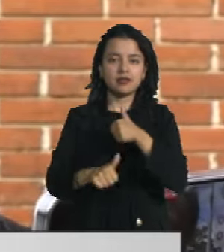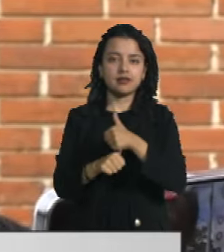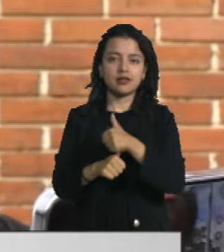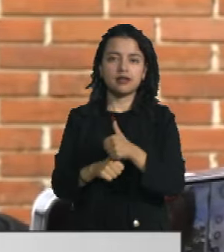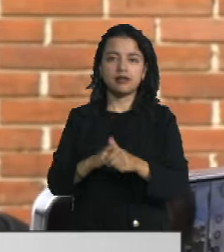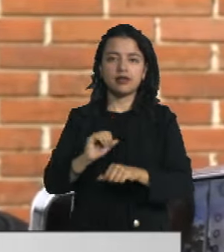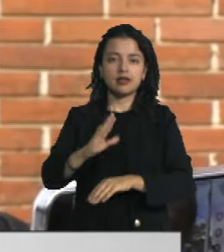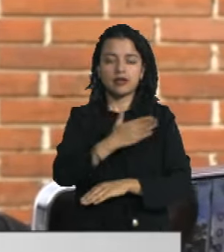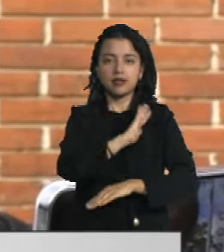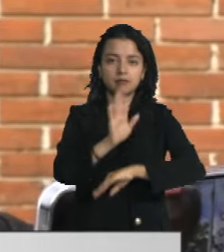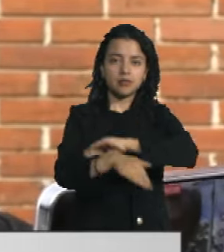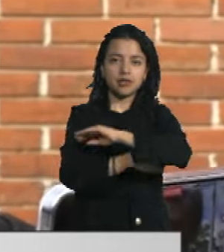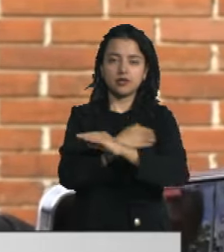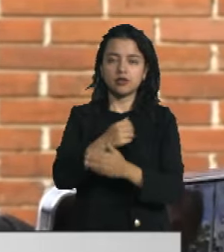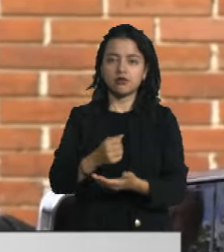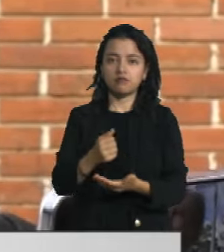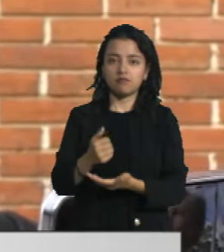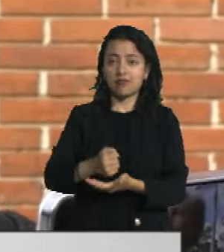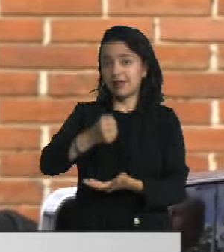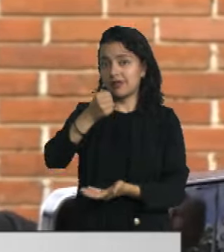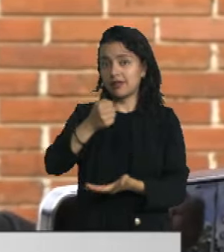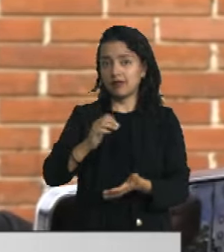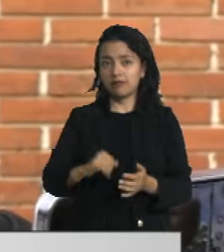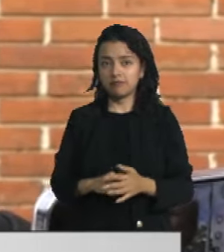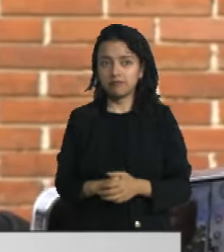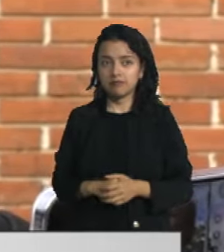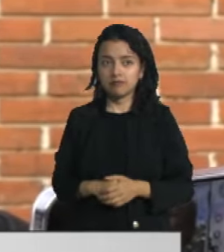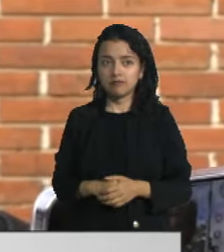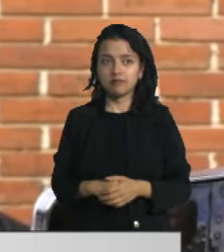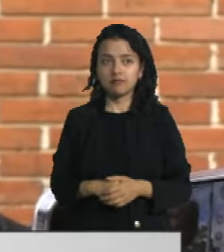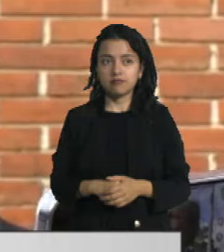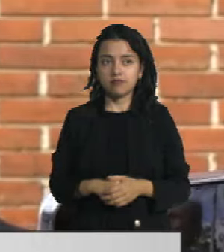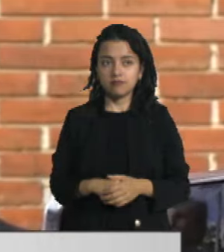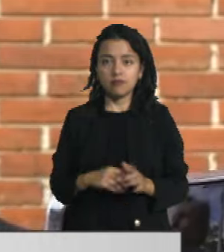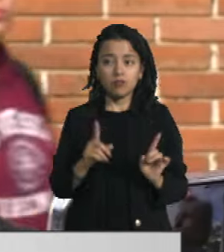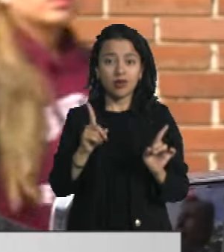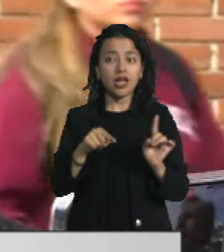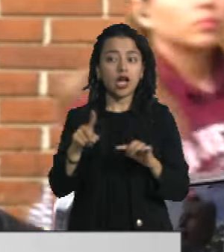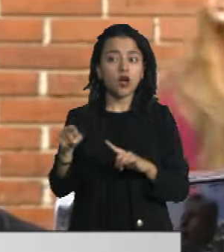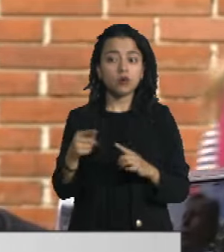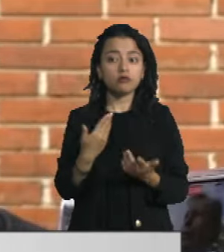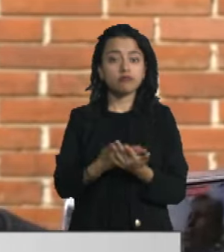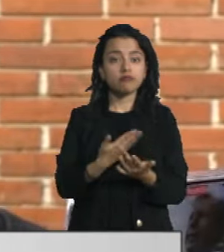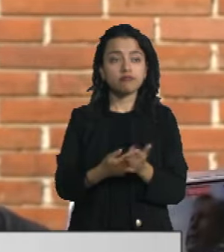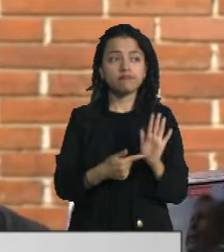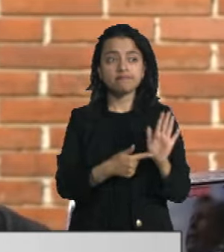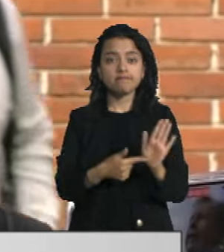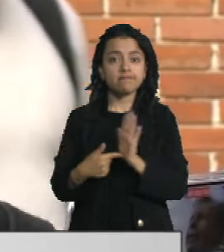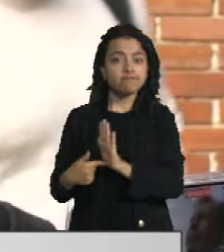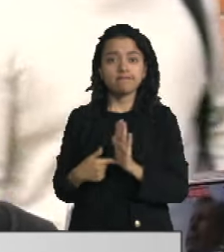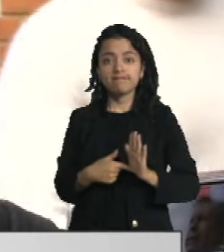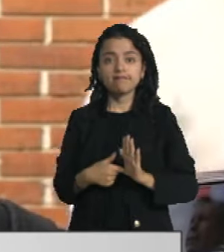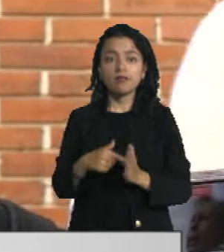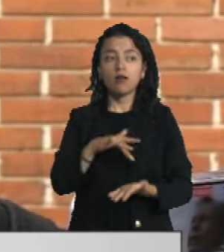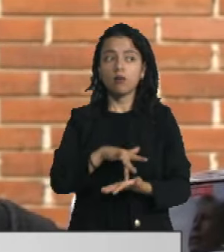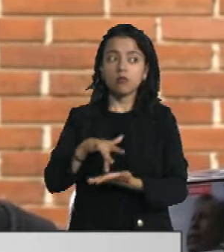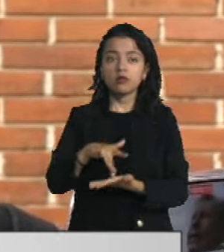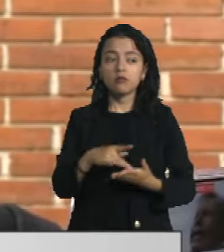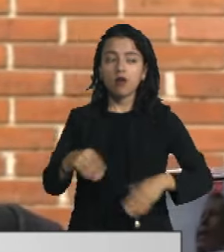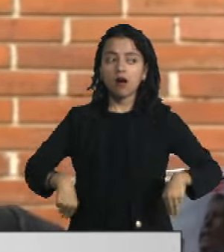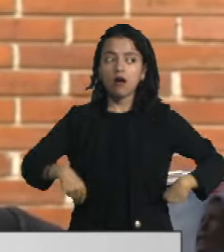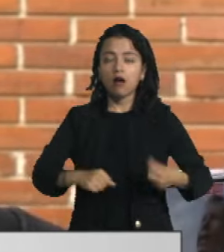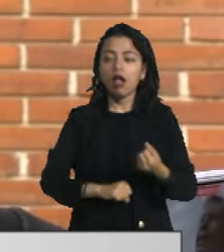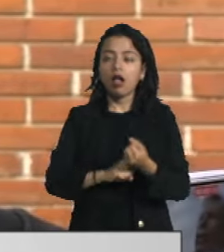señor ministro de Hacienda, toda vez que unos y otros son señalados con evidencias múltiples de haber participado en